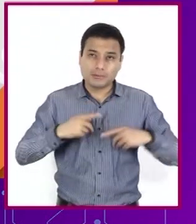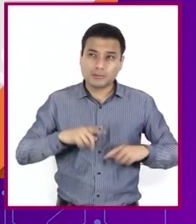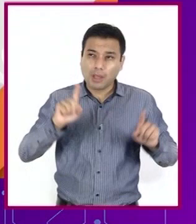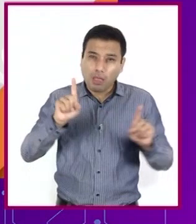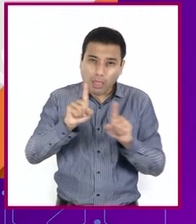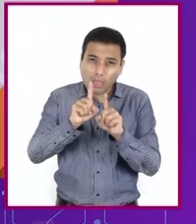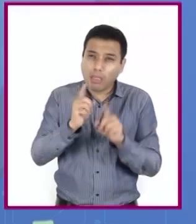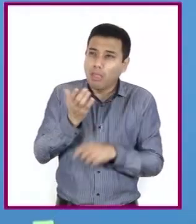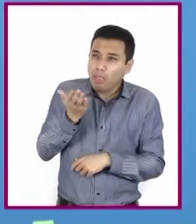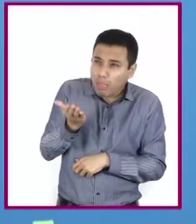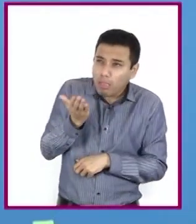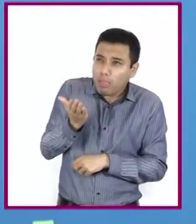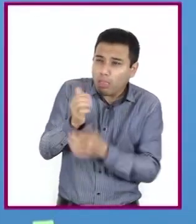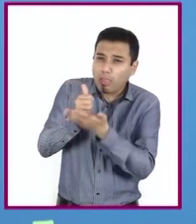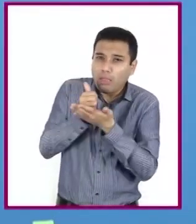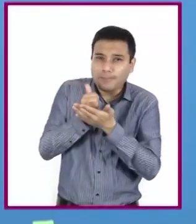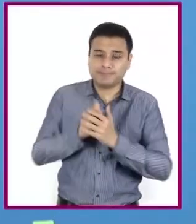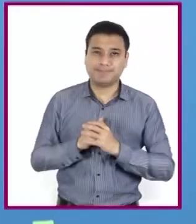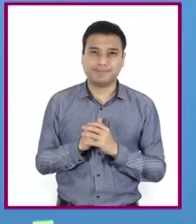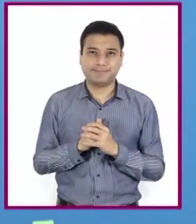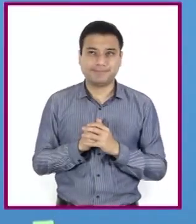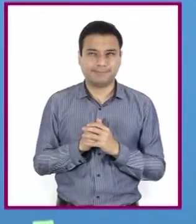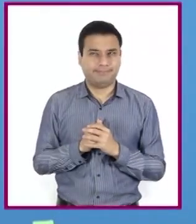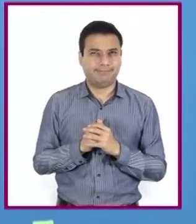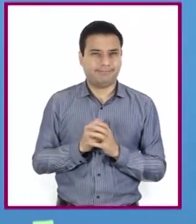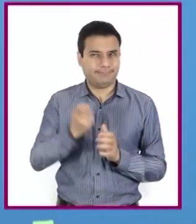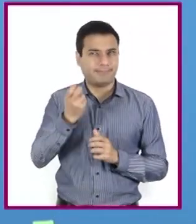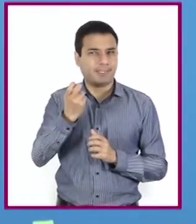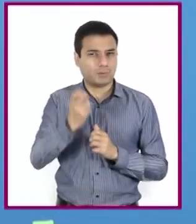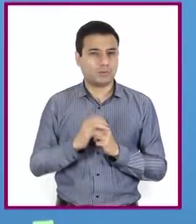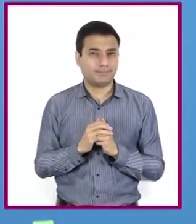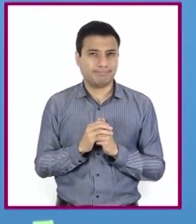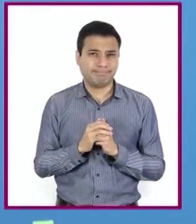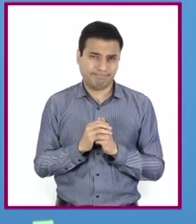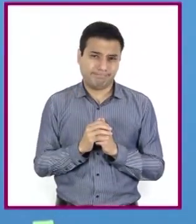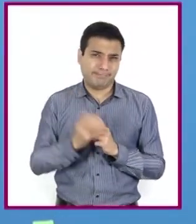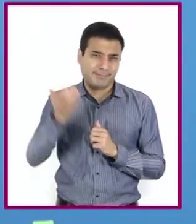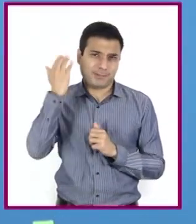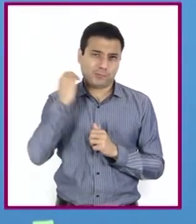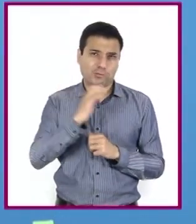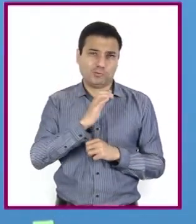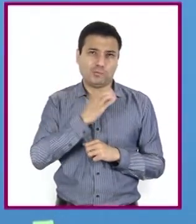opinan? Este concepto recoge algunos postulados del